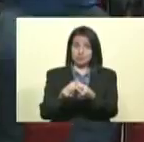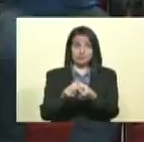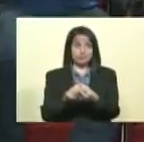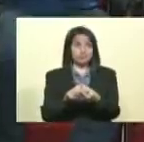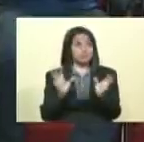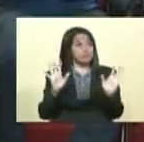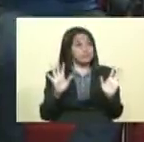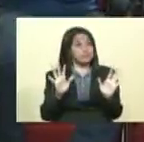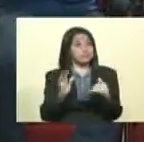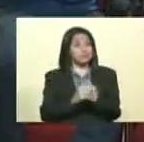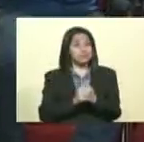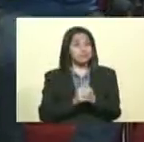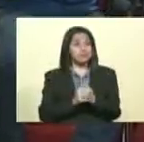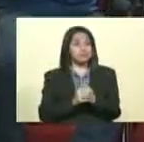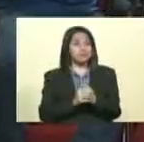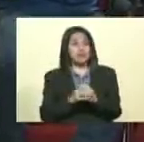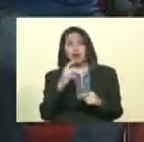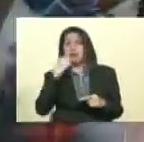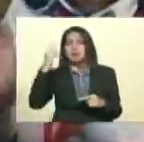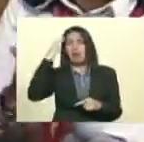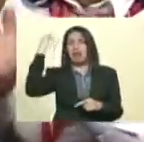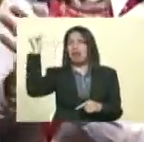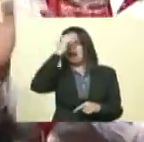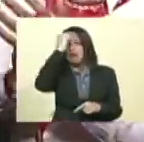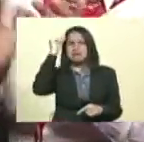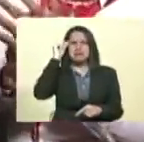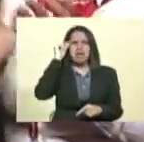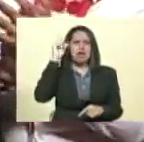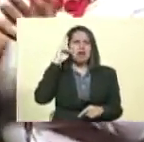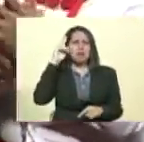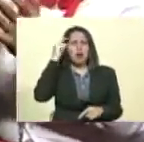compadre. No vaya a estar creyendo en Julio Borges Ramos Alú.